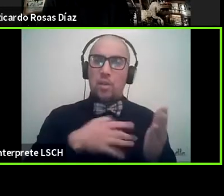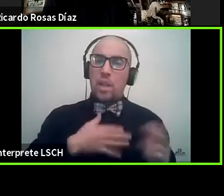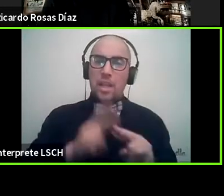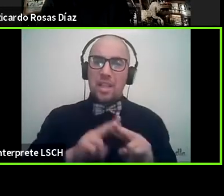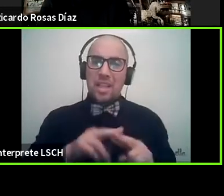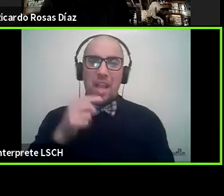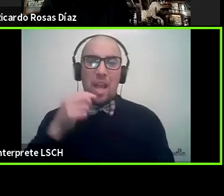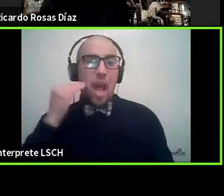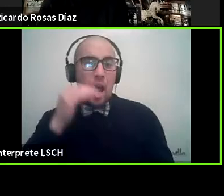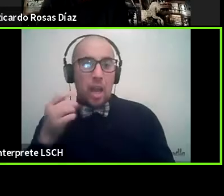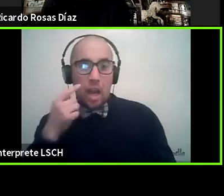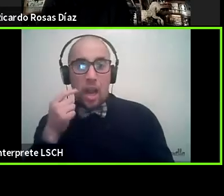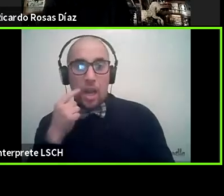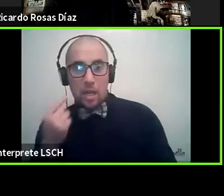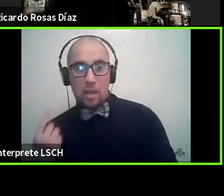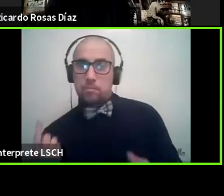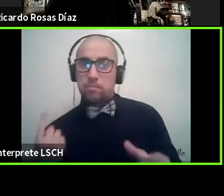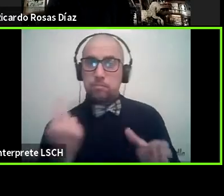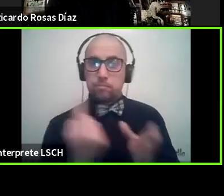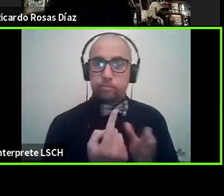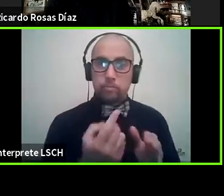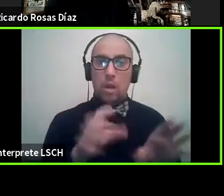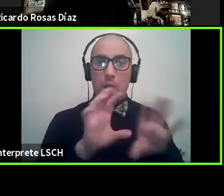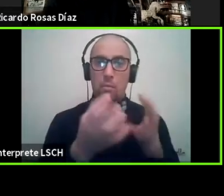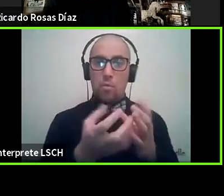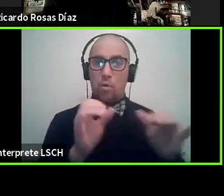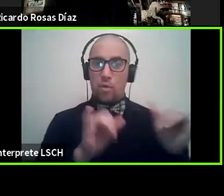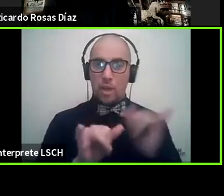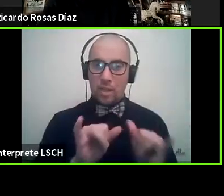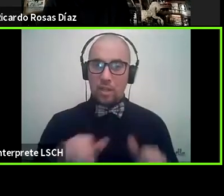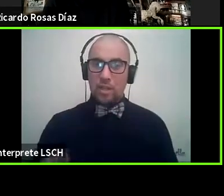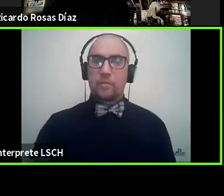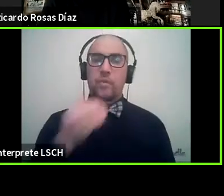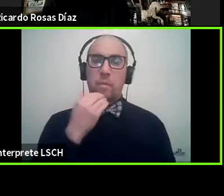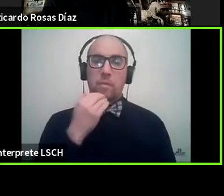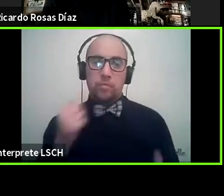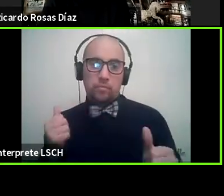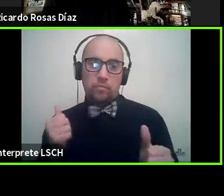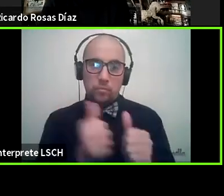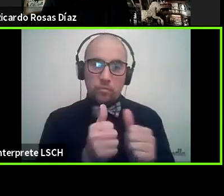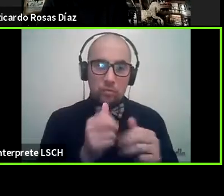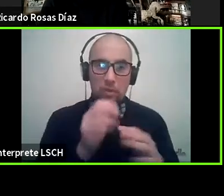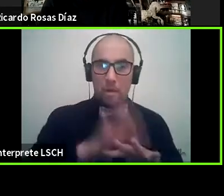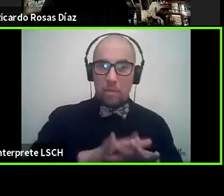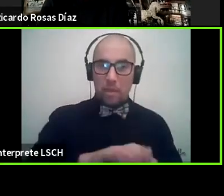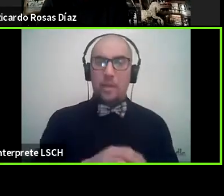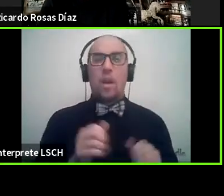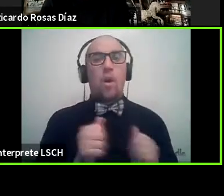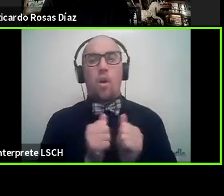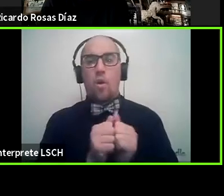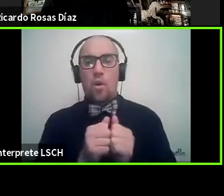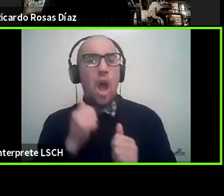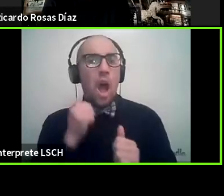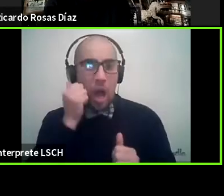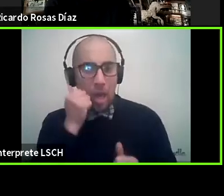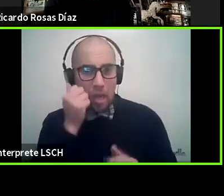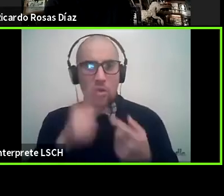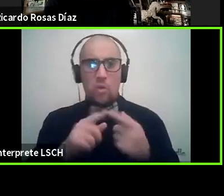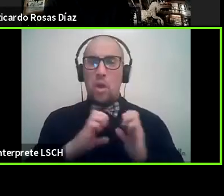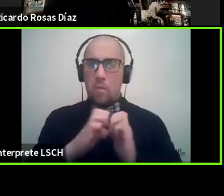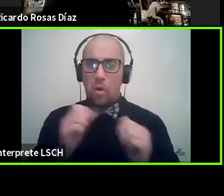muy particularmente las niñas, se acerquen a la ciencia y a las matemáticas con cariño, con amor, con